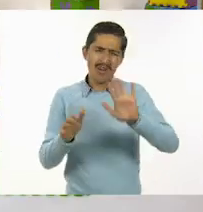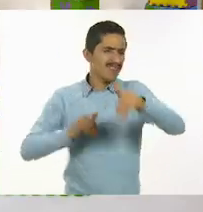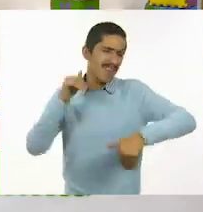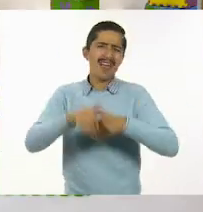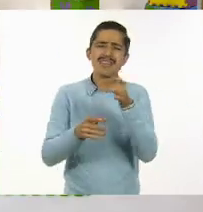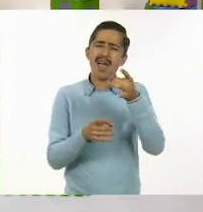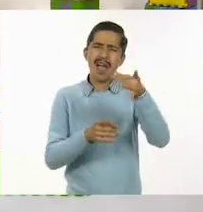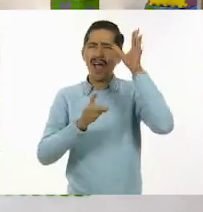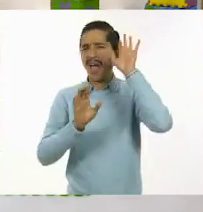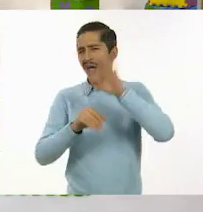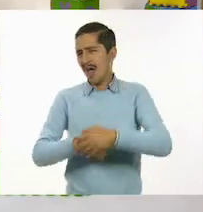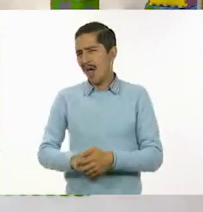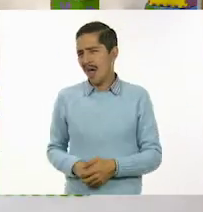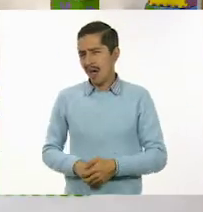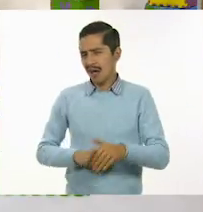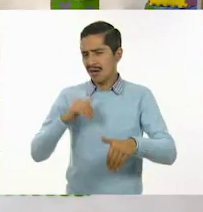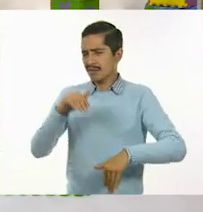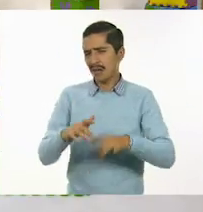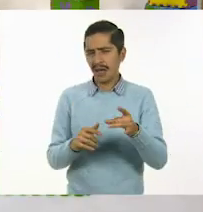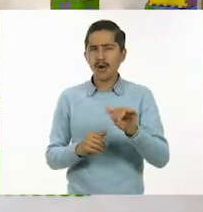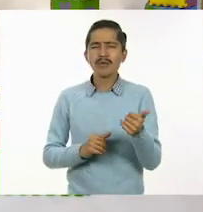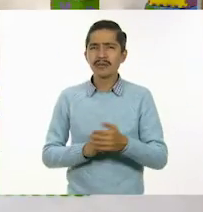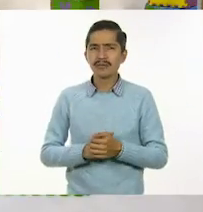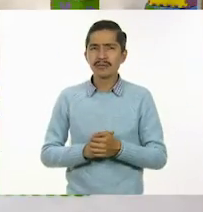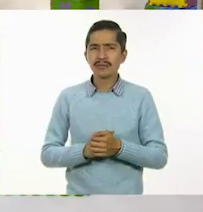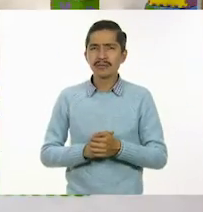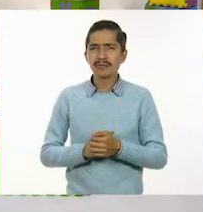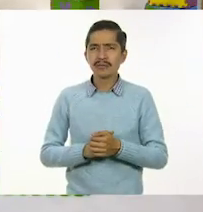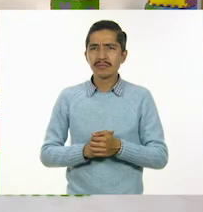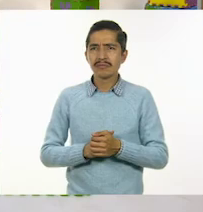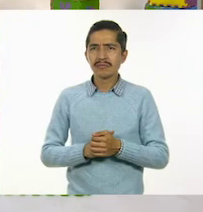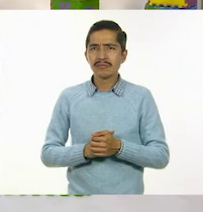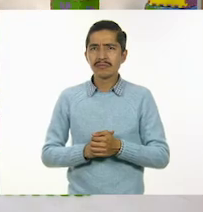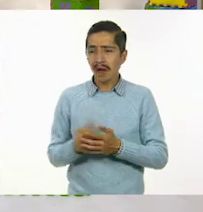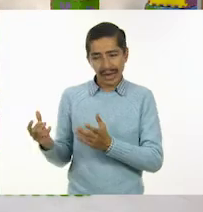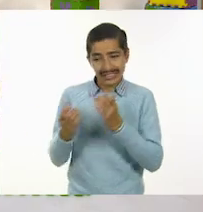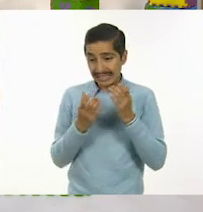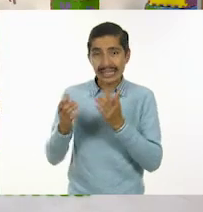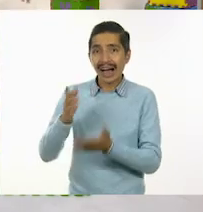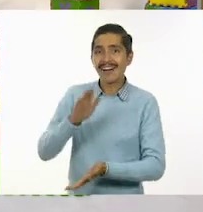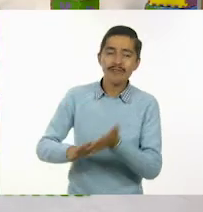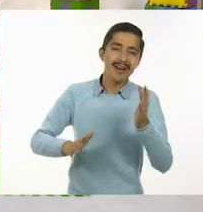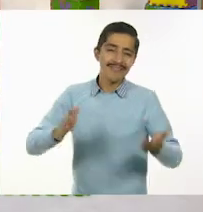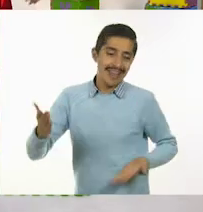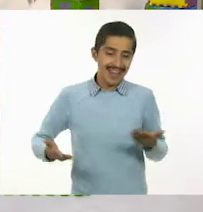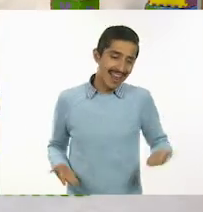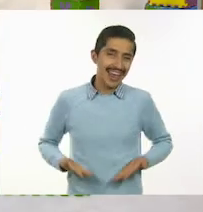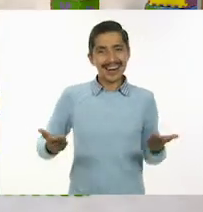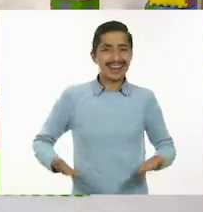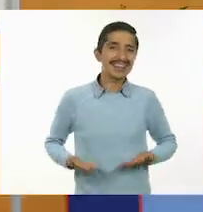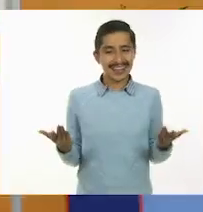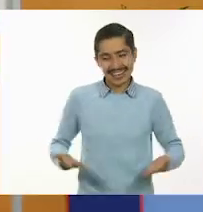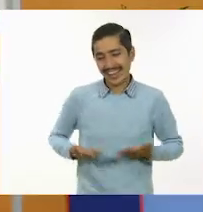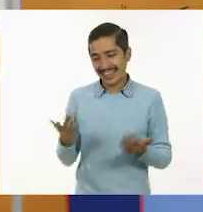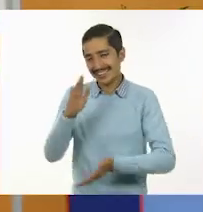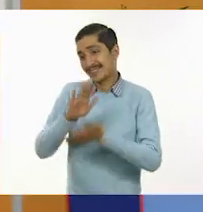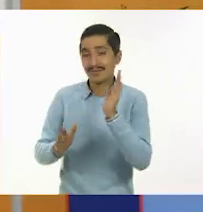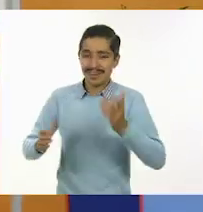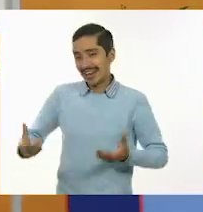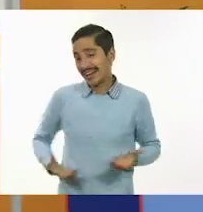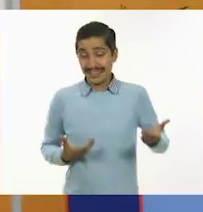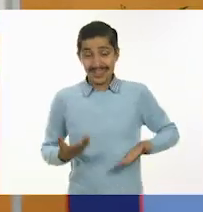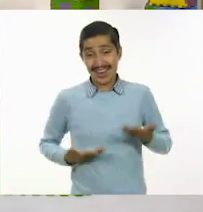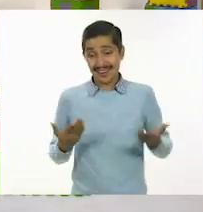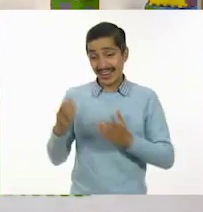nadó. Y se fue a bailar, a bailar, y a bailar, a bailar. Y bailar, y bailar, y bailar, y bailar, y bailar la